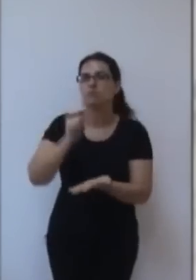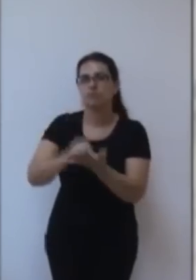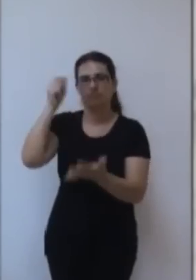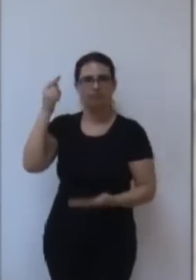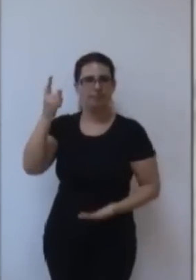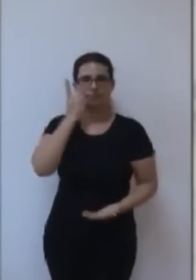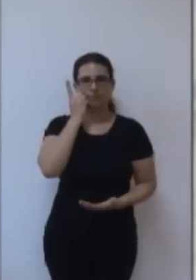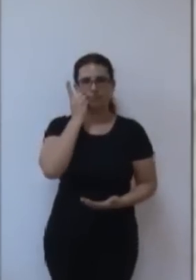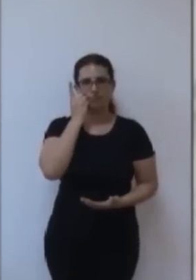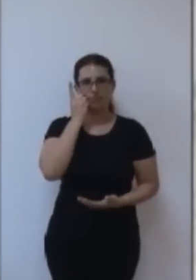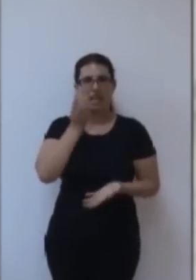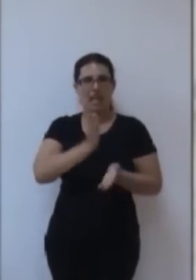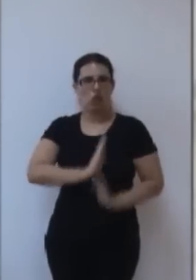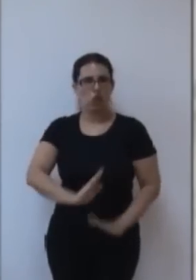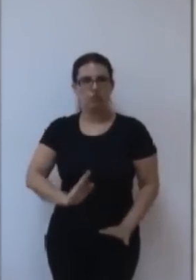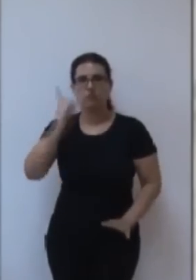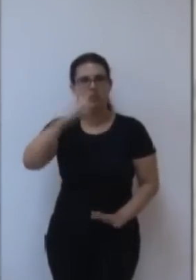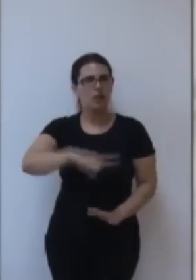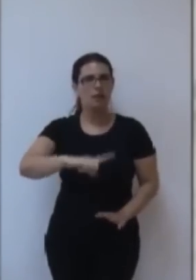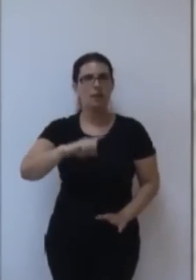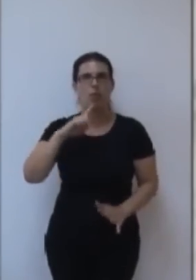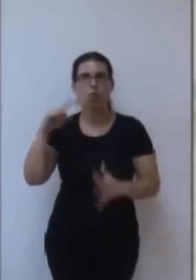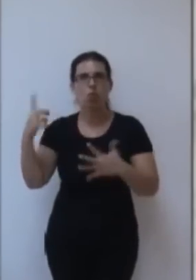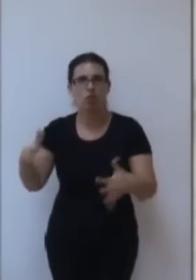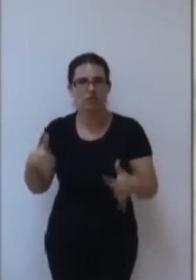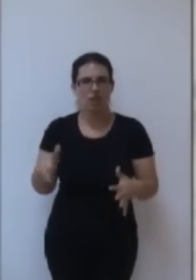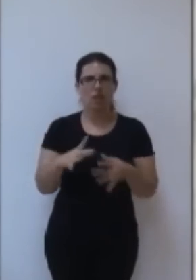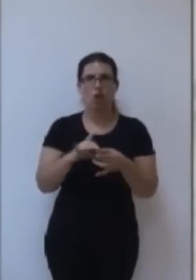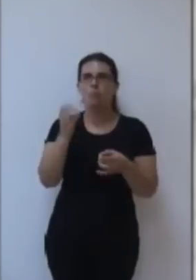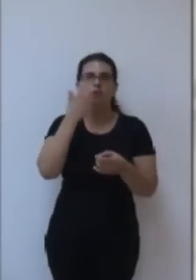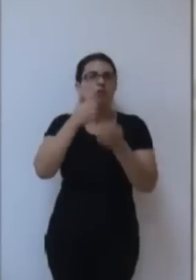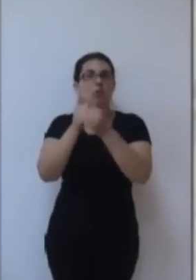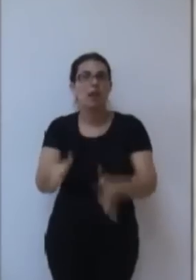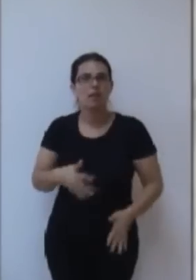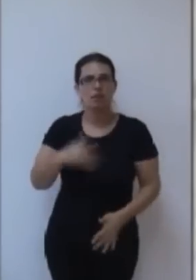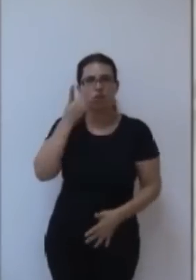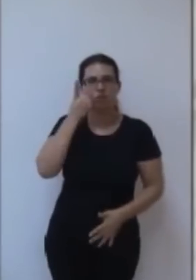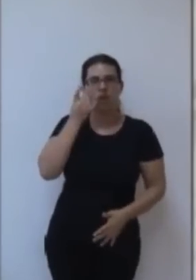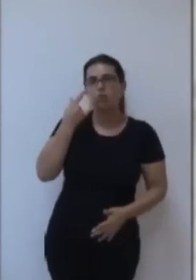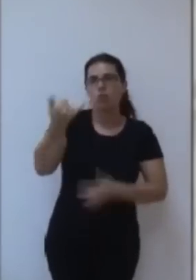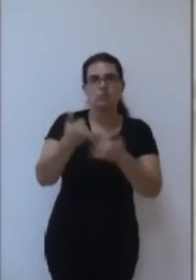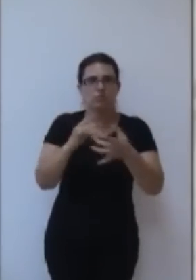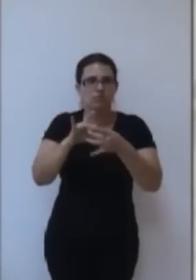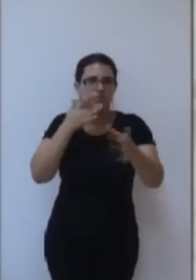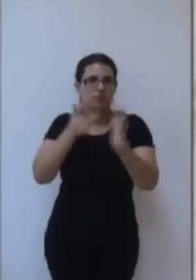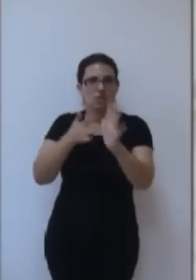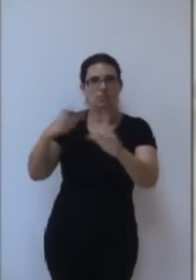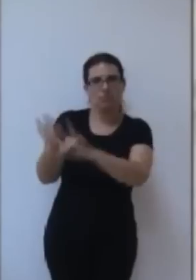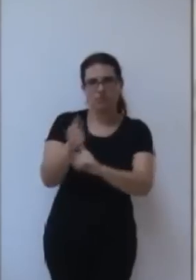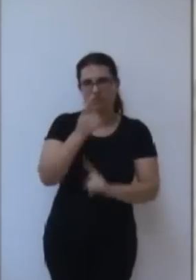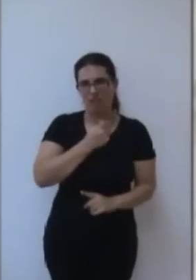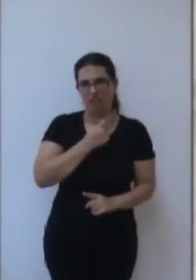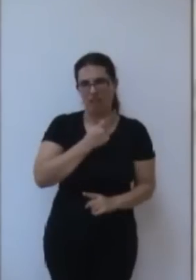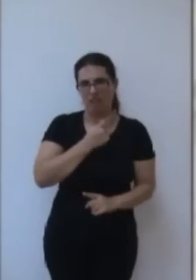con sus hijos y saber en cada momento dónde están, si en el caso que se pierden. Eso les ha ayudado a ser más autónomos, sobre todo en el caso